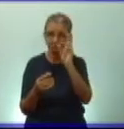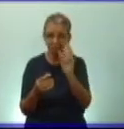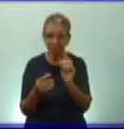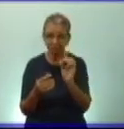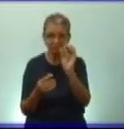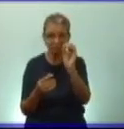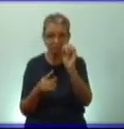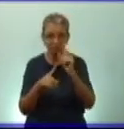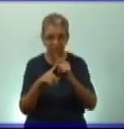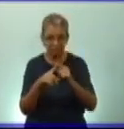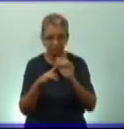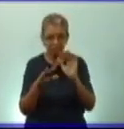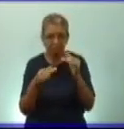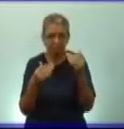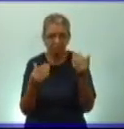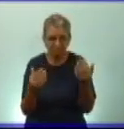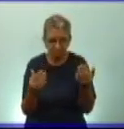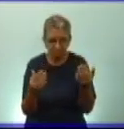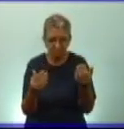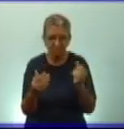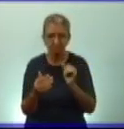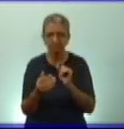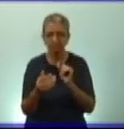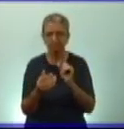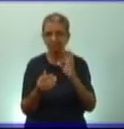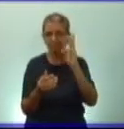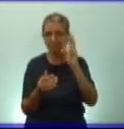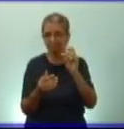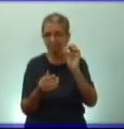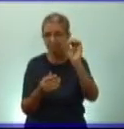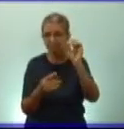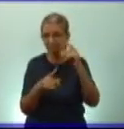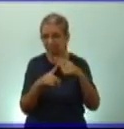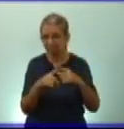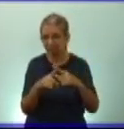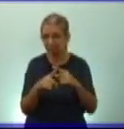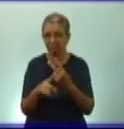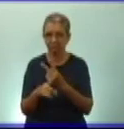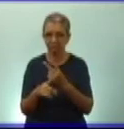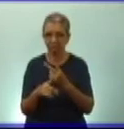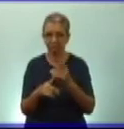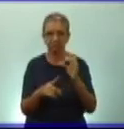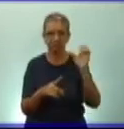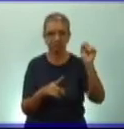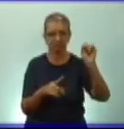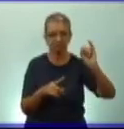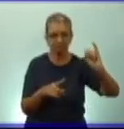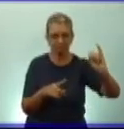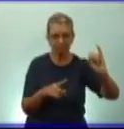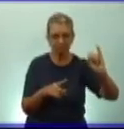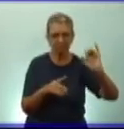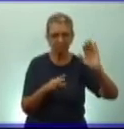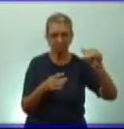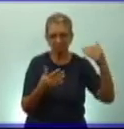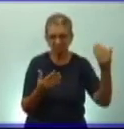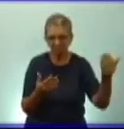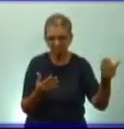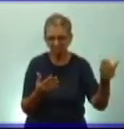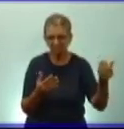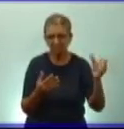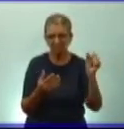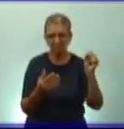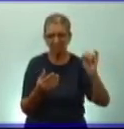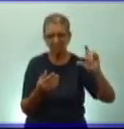que forman a esta sustancia, ¿verdad? ¿Cuántos átomos de oxígeno? ¿Cuántos átomos del elemento Si, que es el